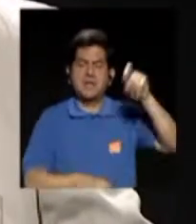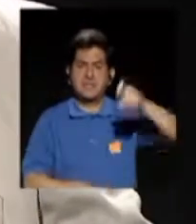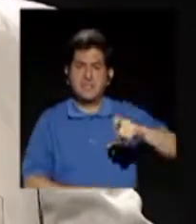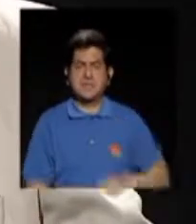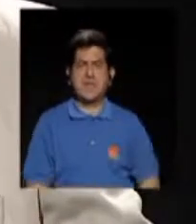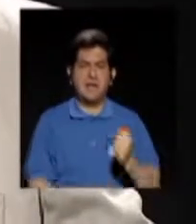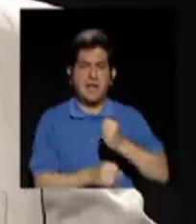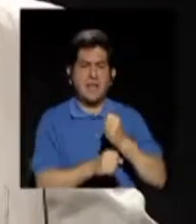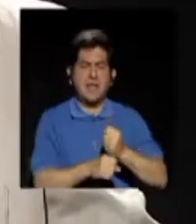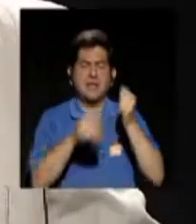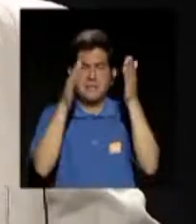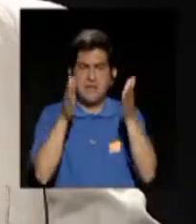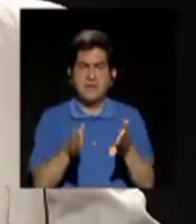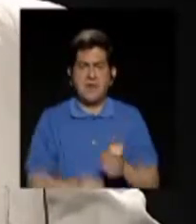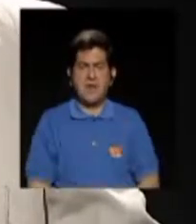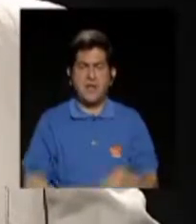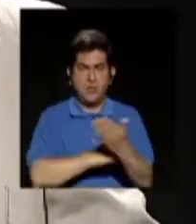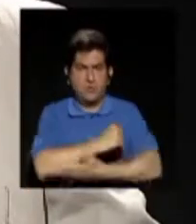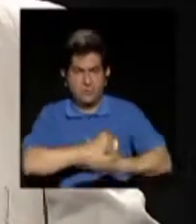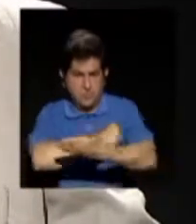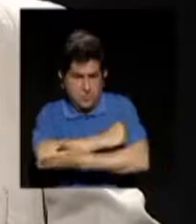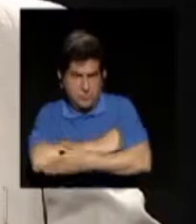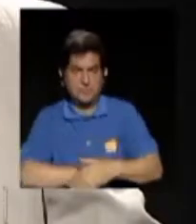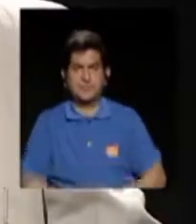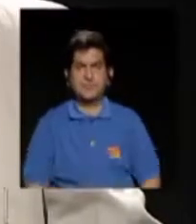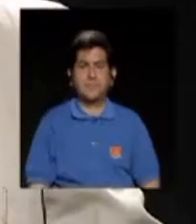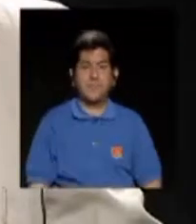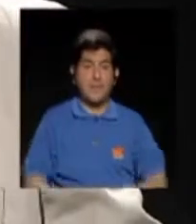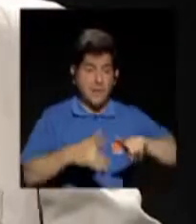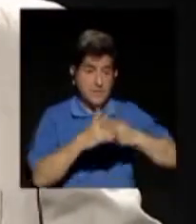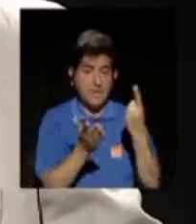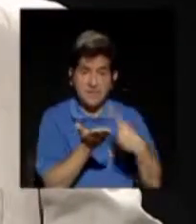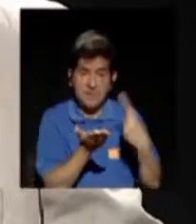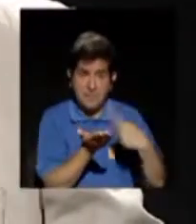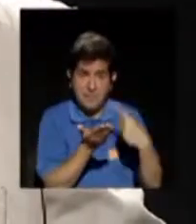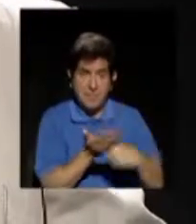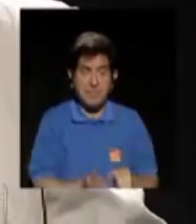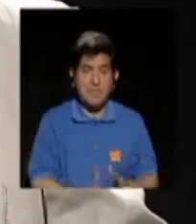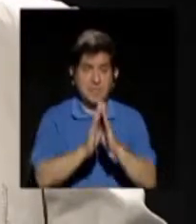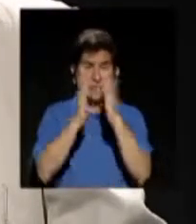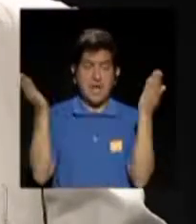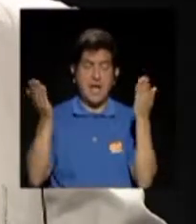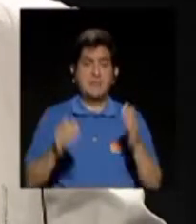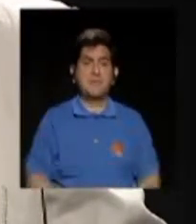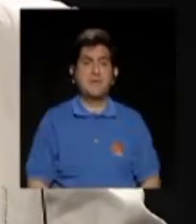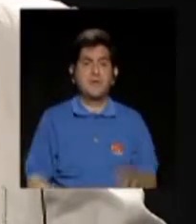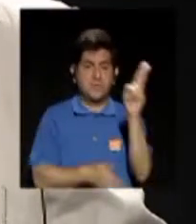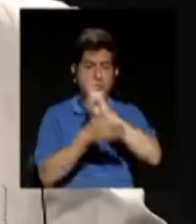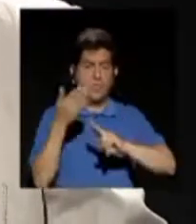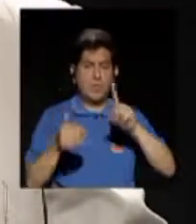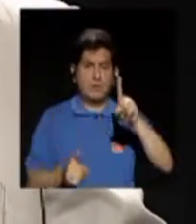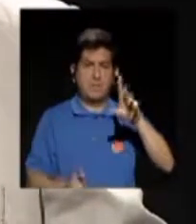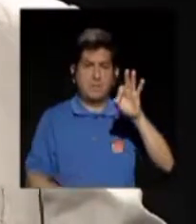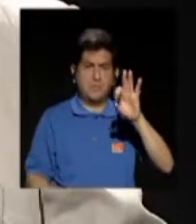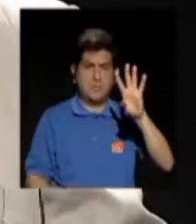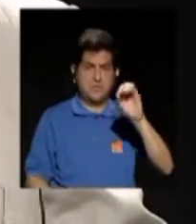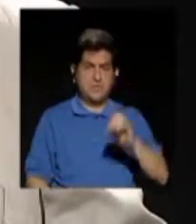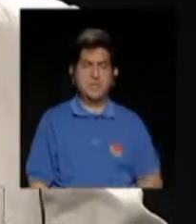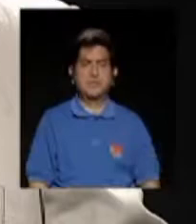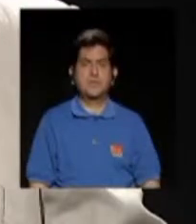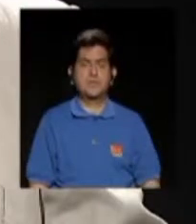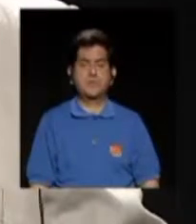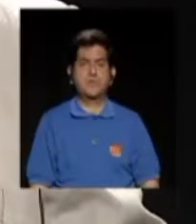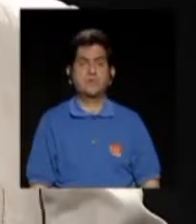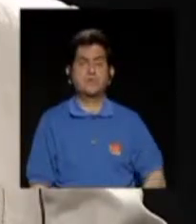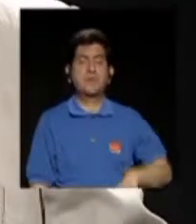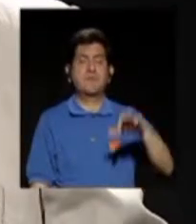eran jornaleros. Cuando se empieza a discutir la apertura de la universidad en 1940, Paco Hernández,